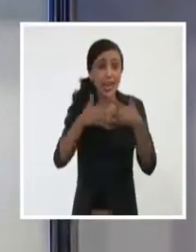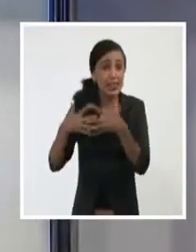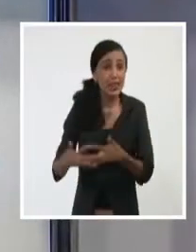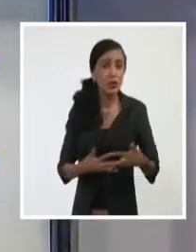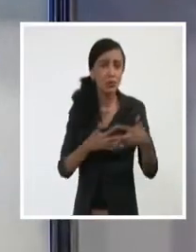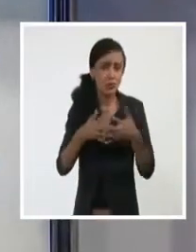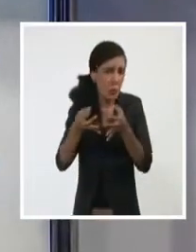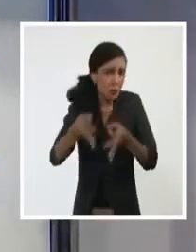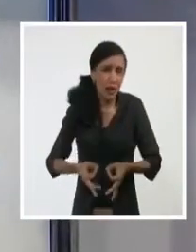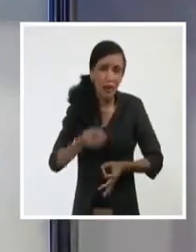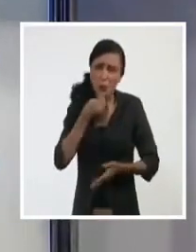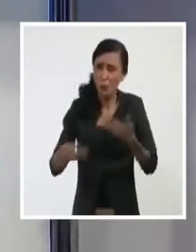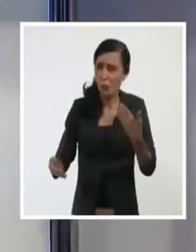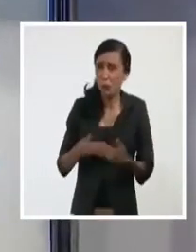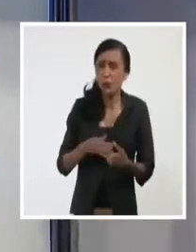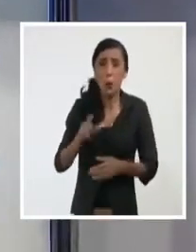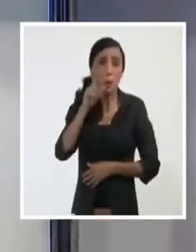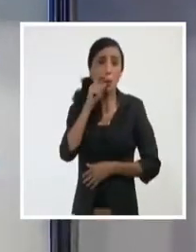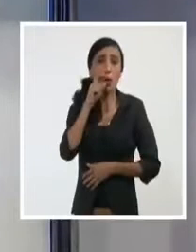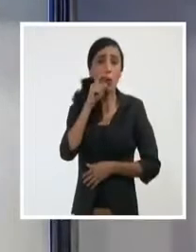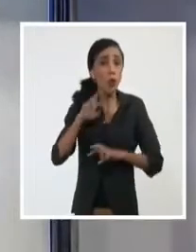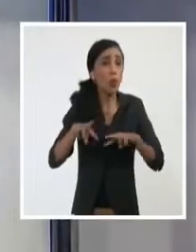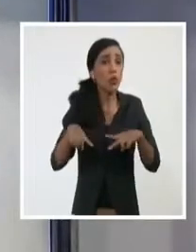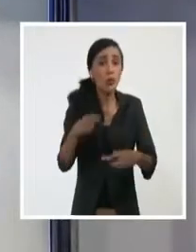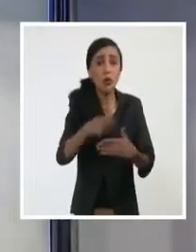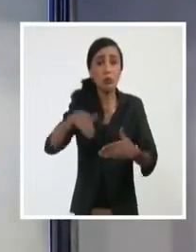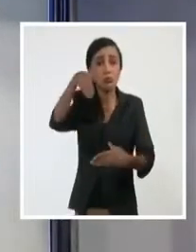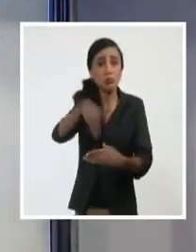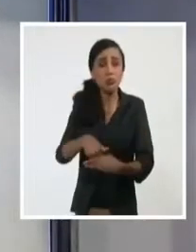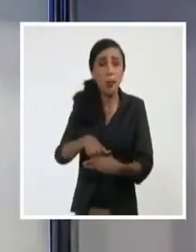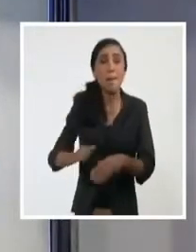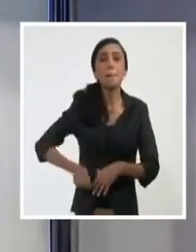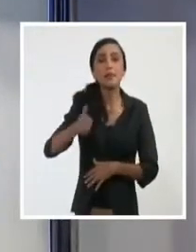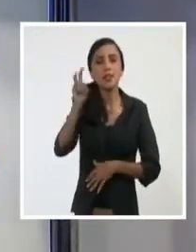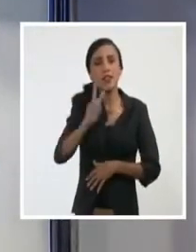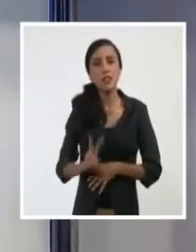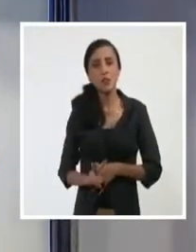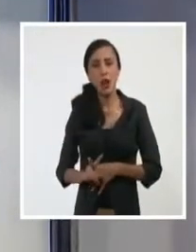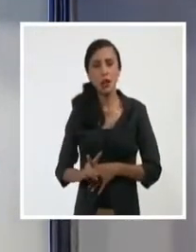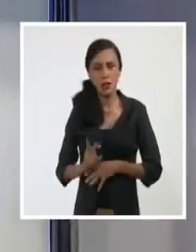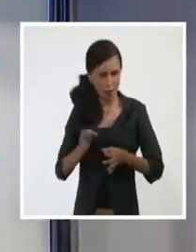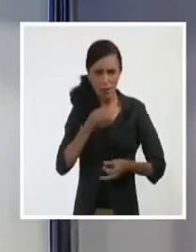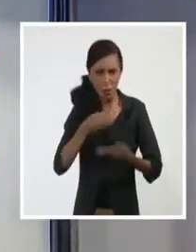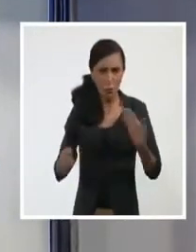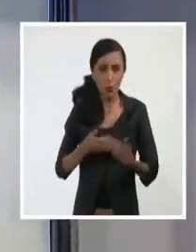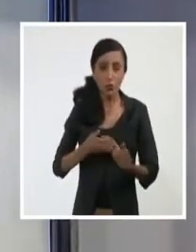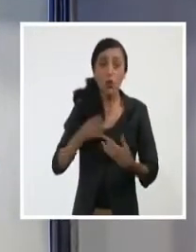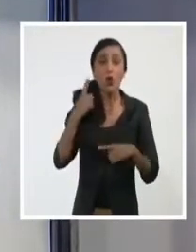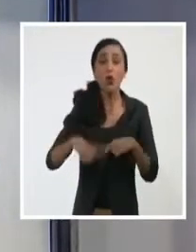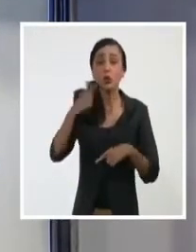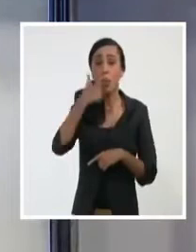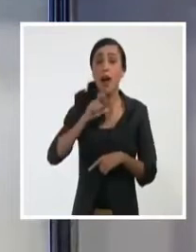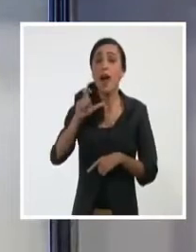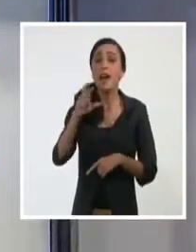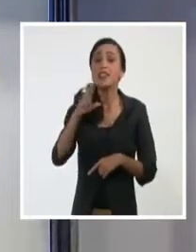no le importa que Nicolás Maduro haya sido electo en comicios libres y abiertos, o que Luis Arce sea el legítimo presidente